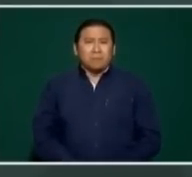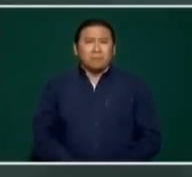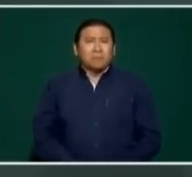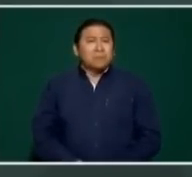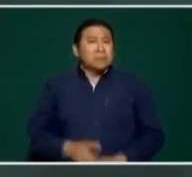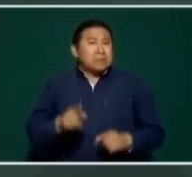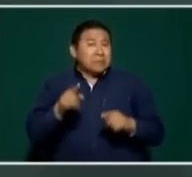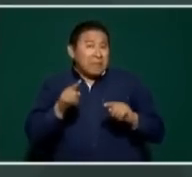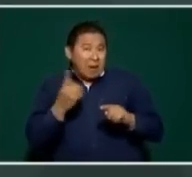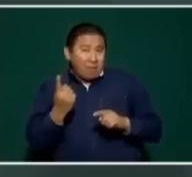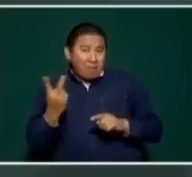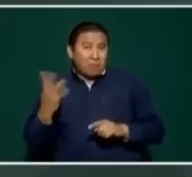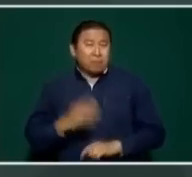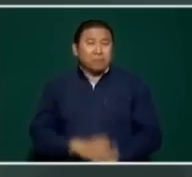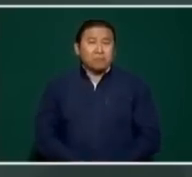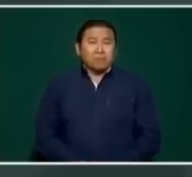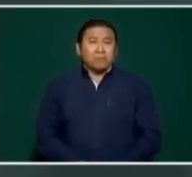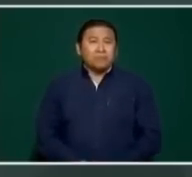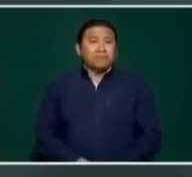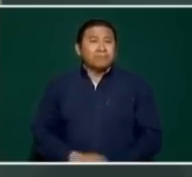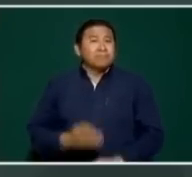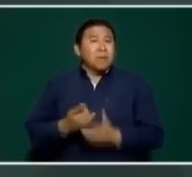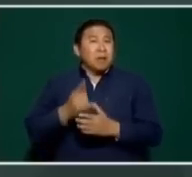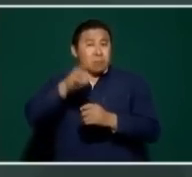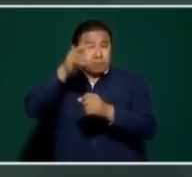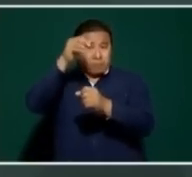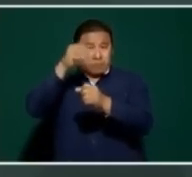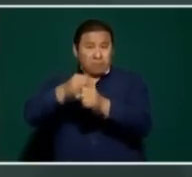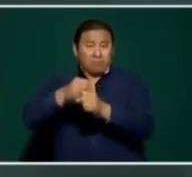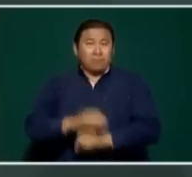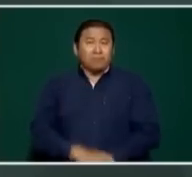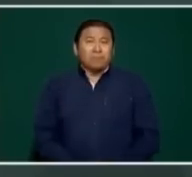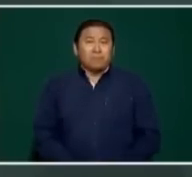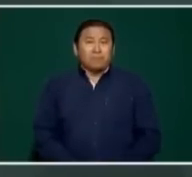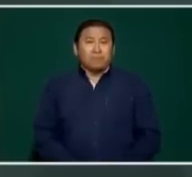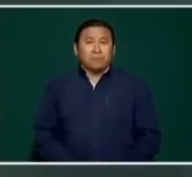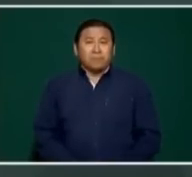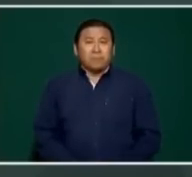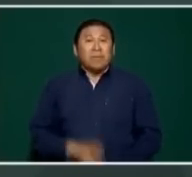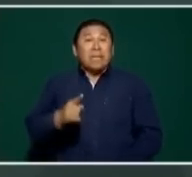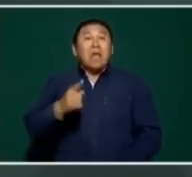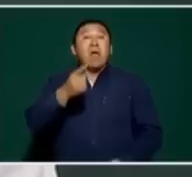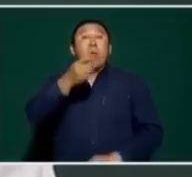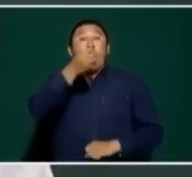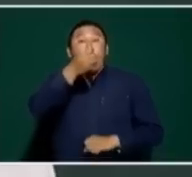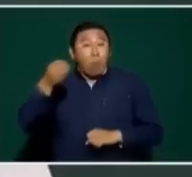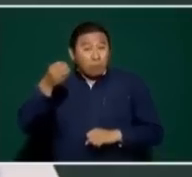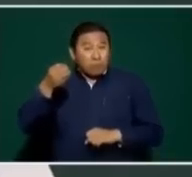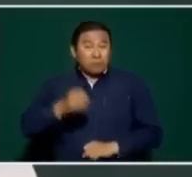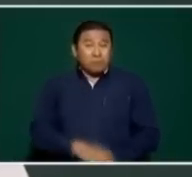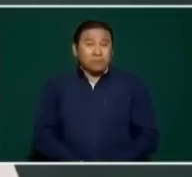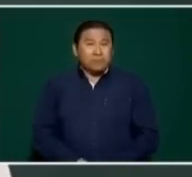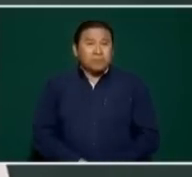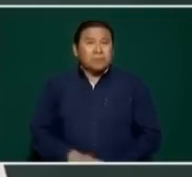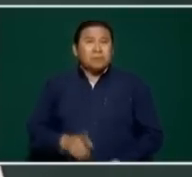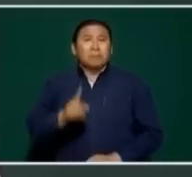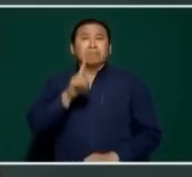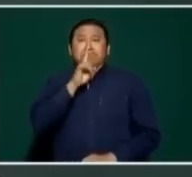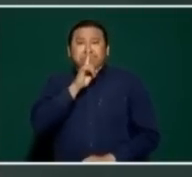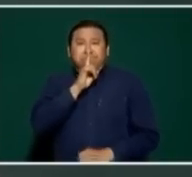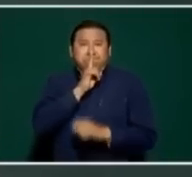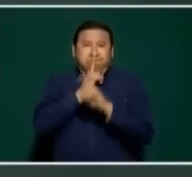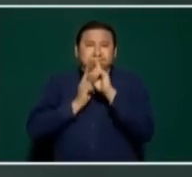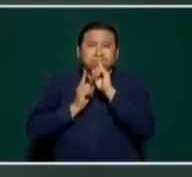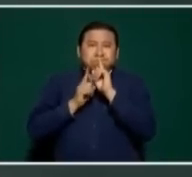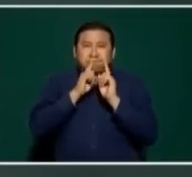había excepciones, pero por lo general la consigna era acallarnos.